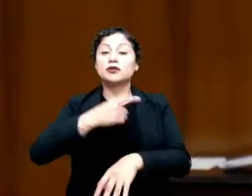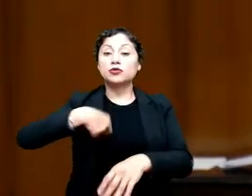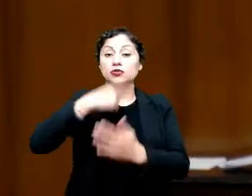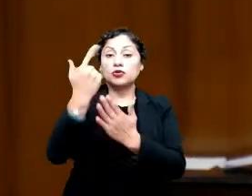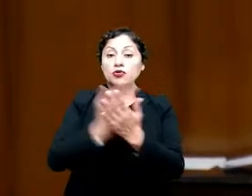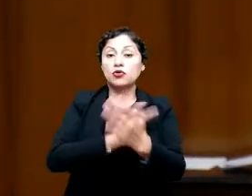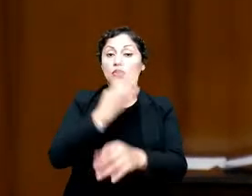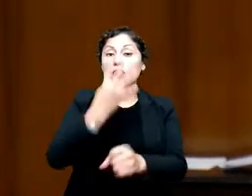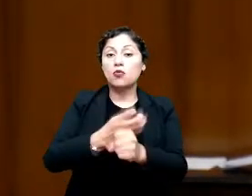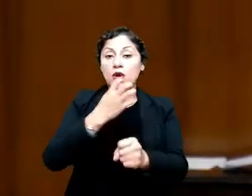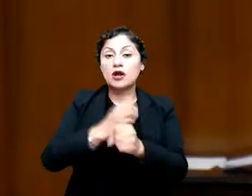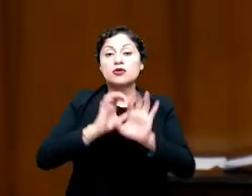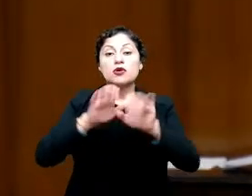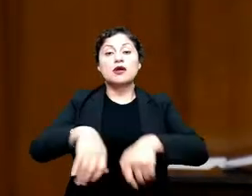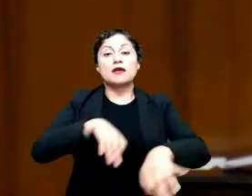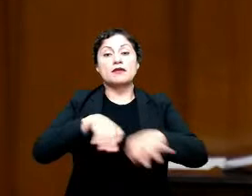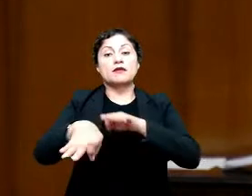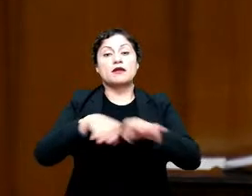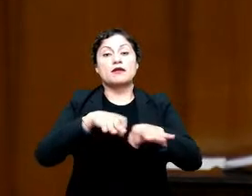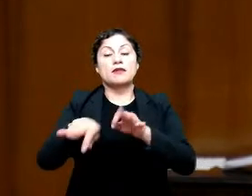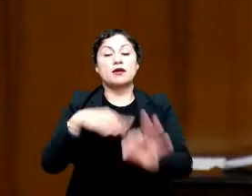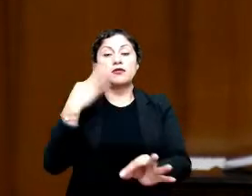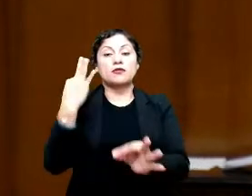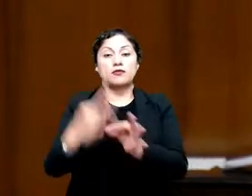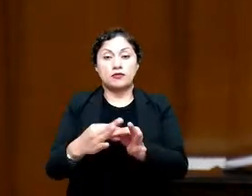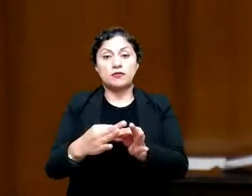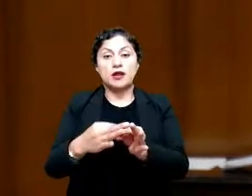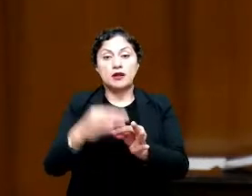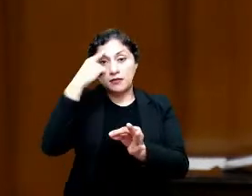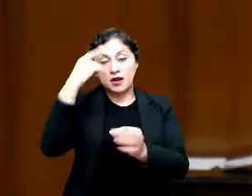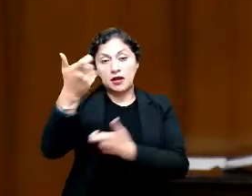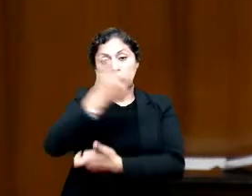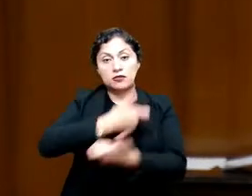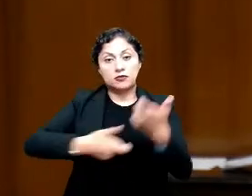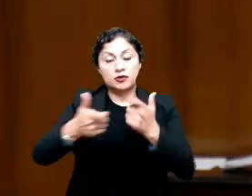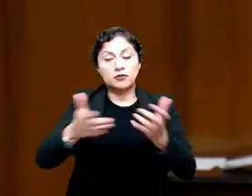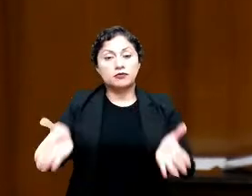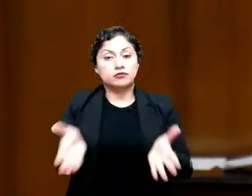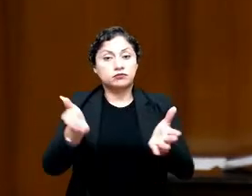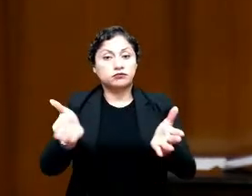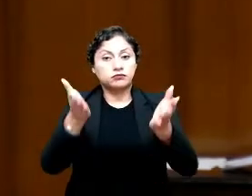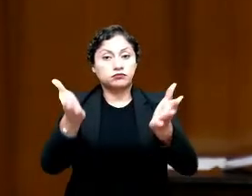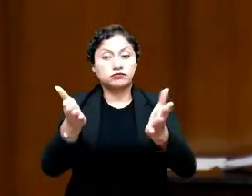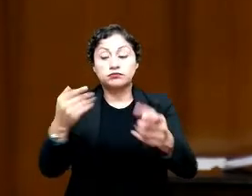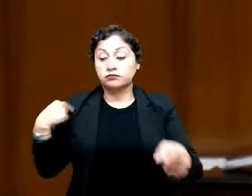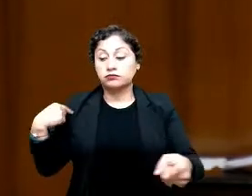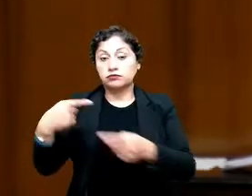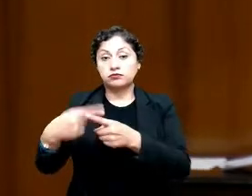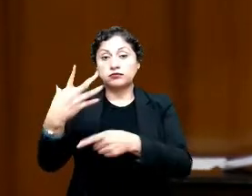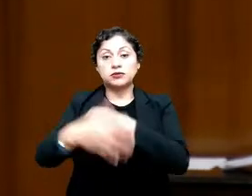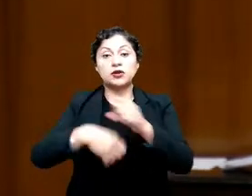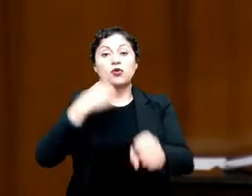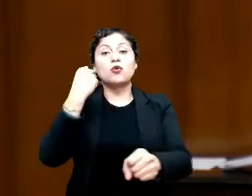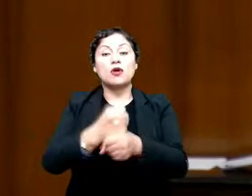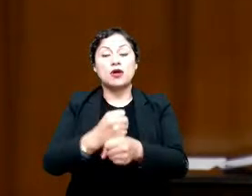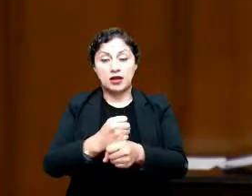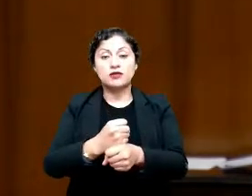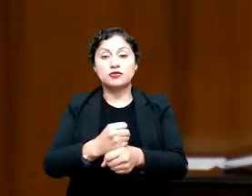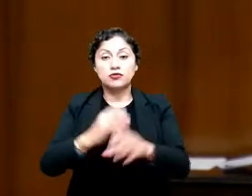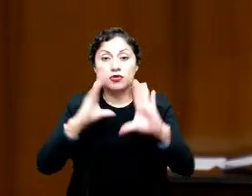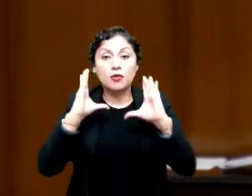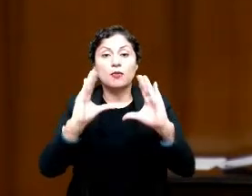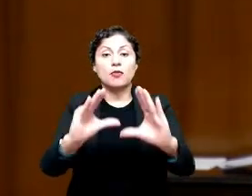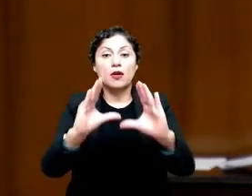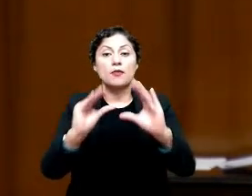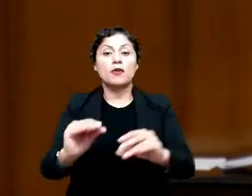crecimiento de empleo formal en el proceso de reactivación económica. En lo que va de la administración, se han capacitado y asesorado a